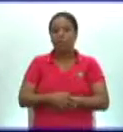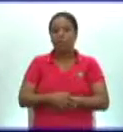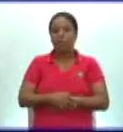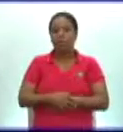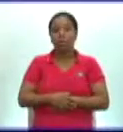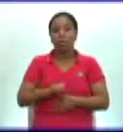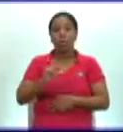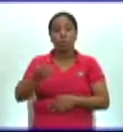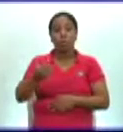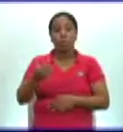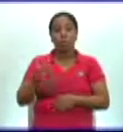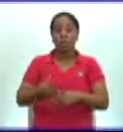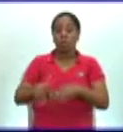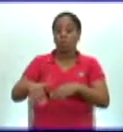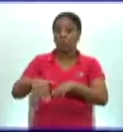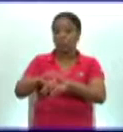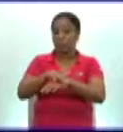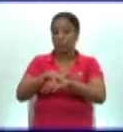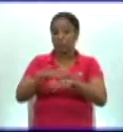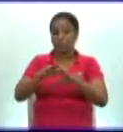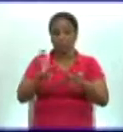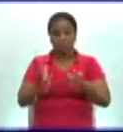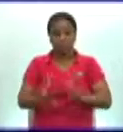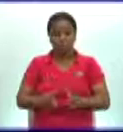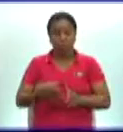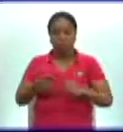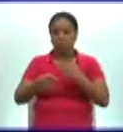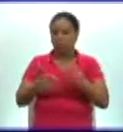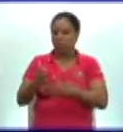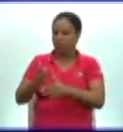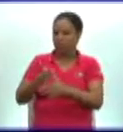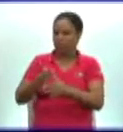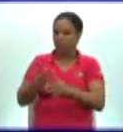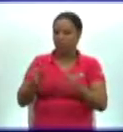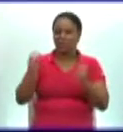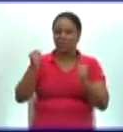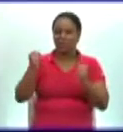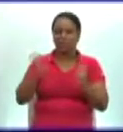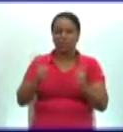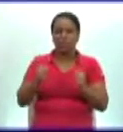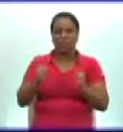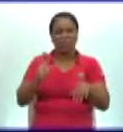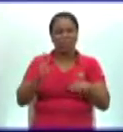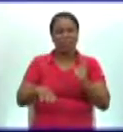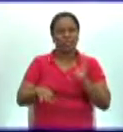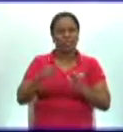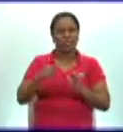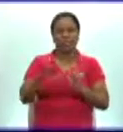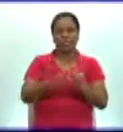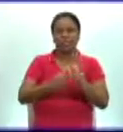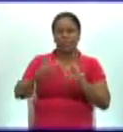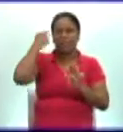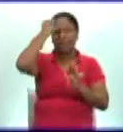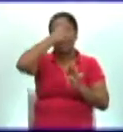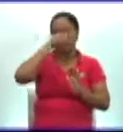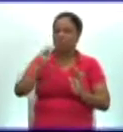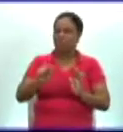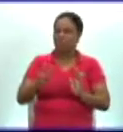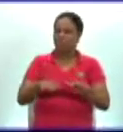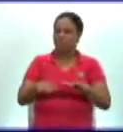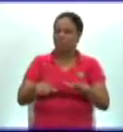Cuando sobre un cuerpo se ejercen varias fuerzas, ¿de qué dependen las características de su